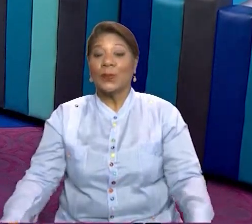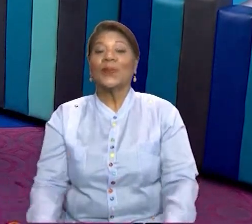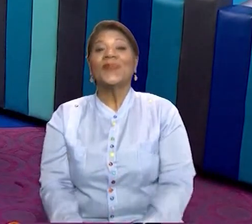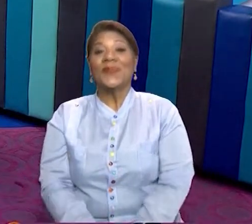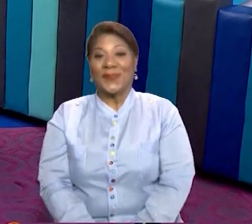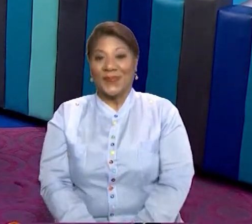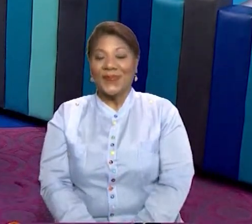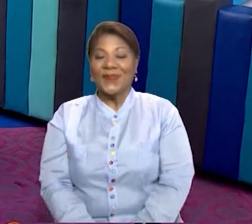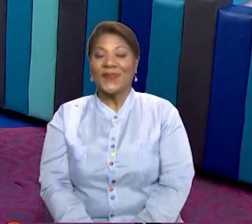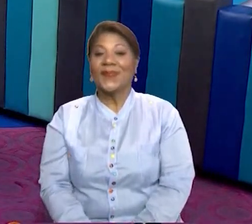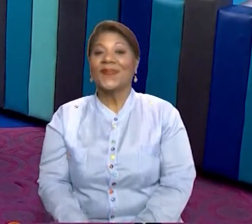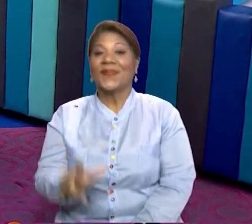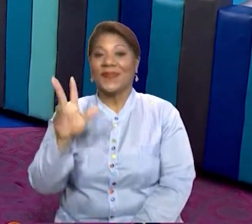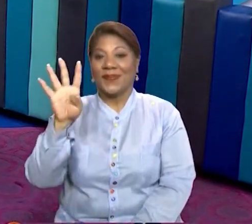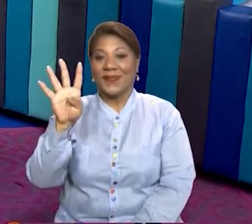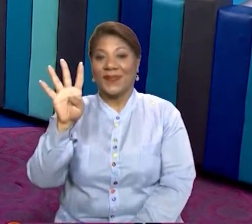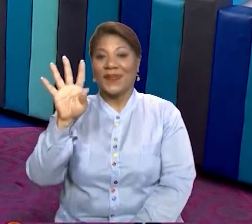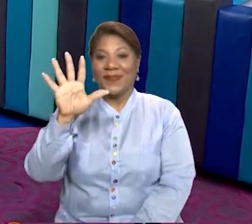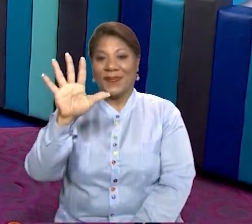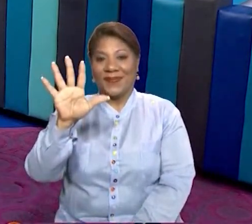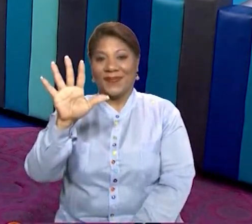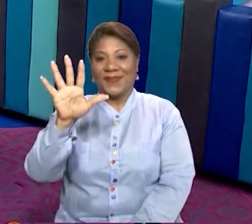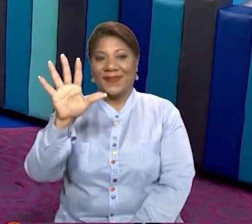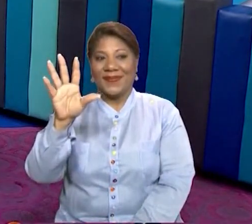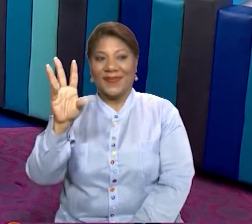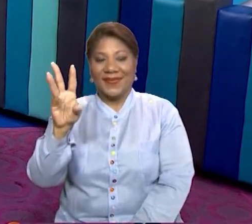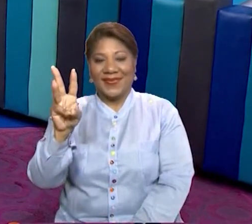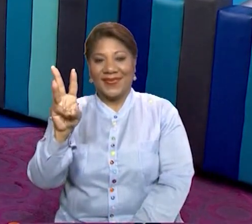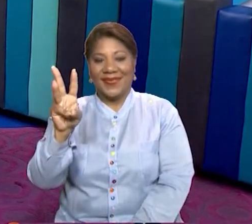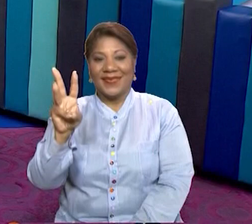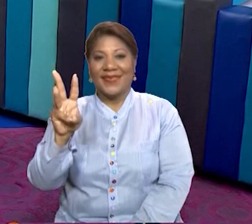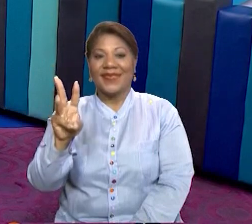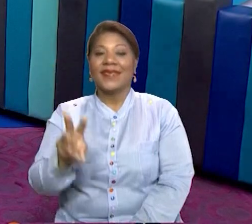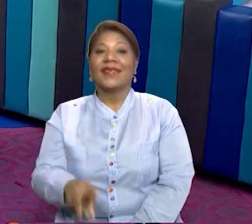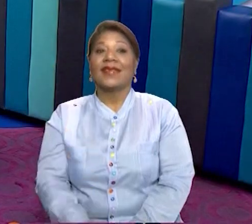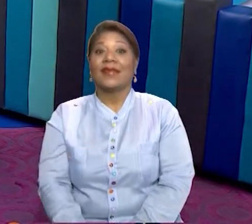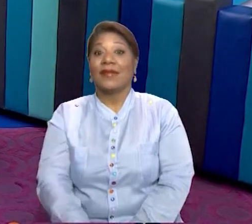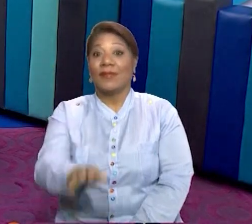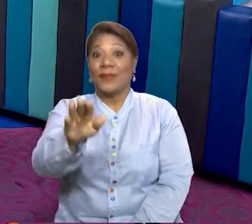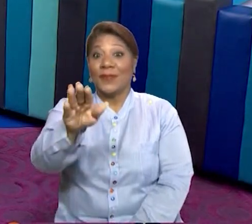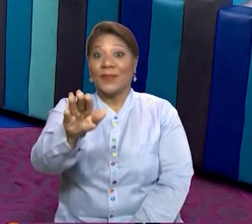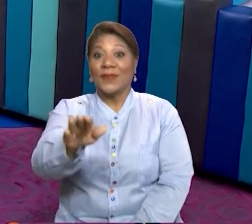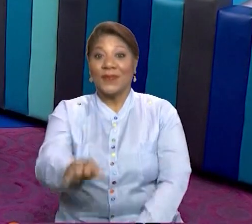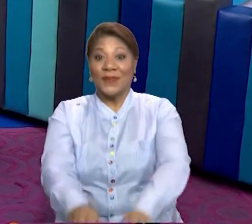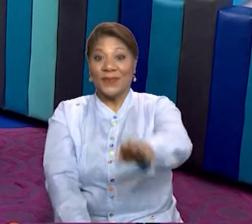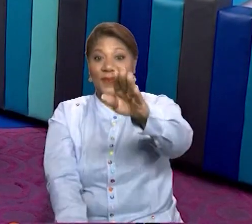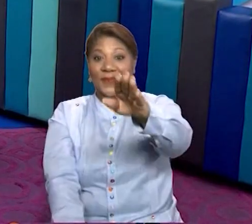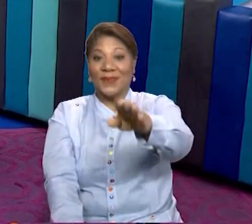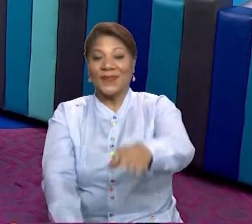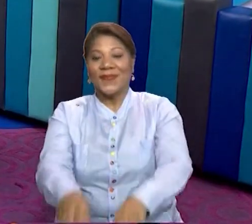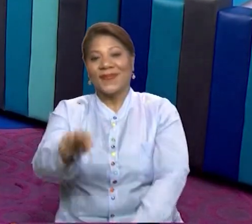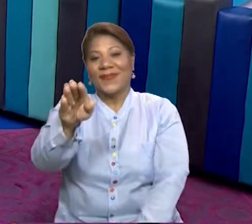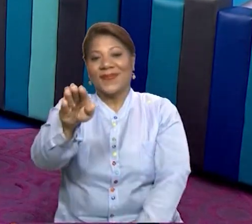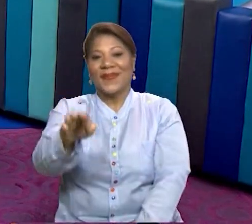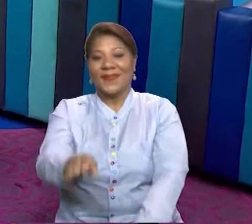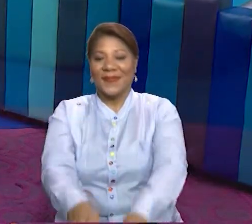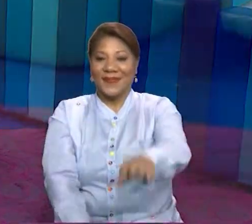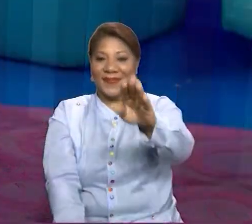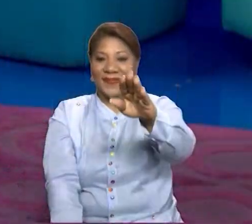2, 3, 4, 5, manos al frente, 1, 2,